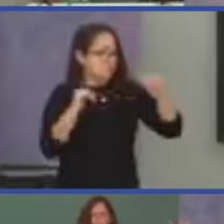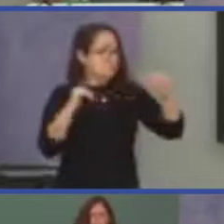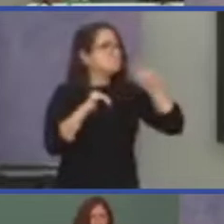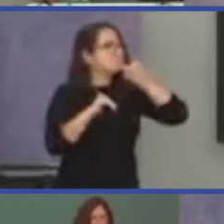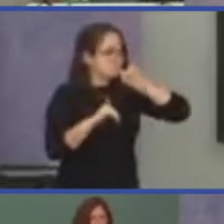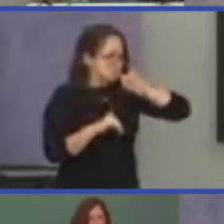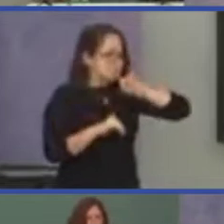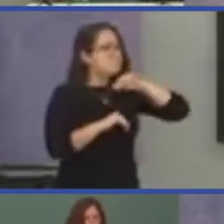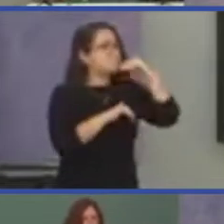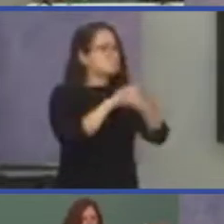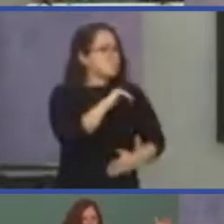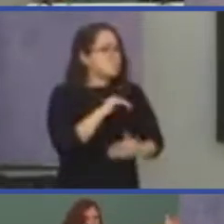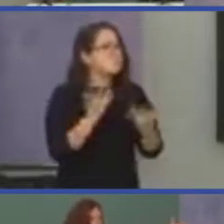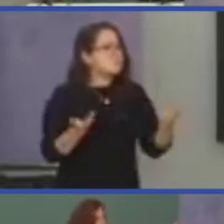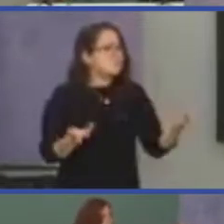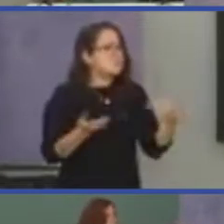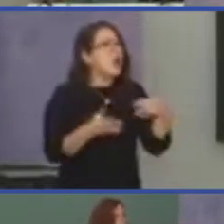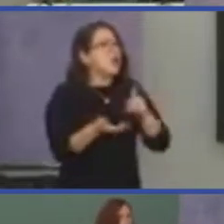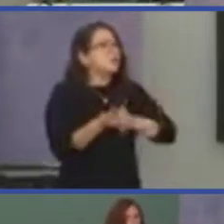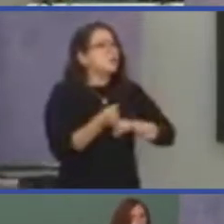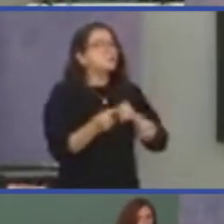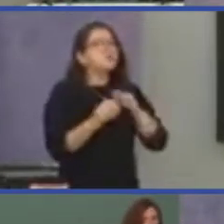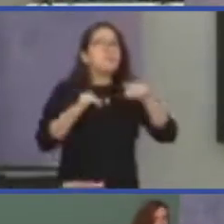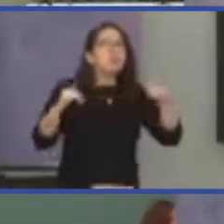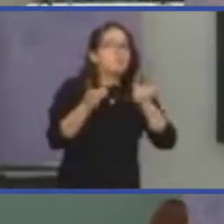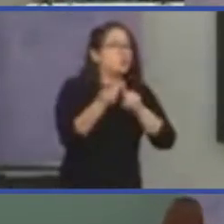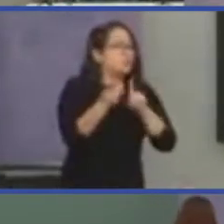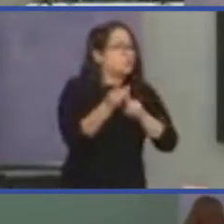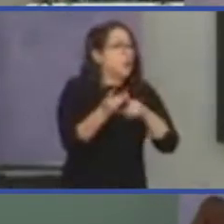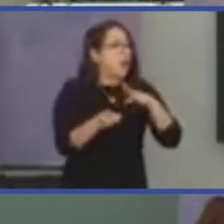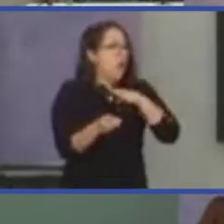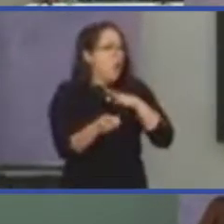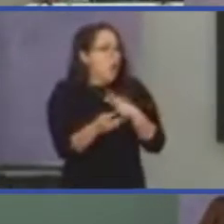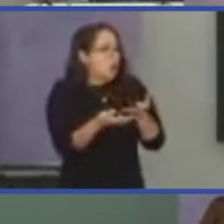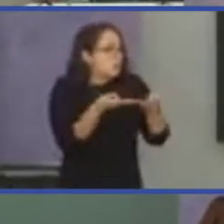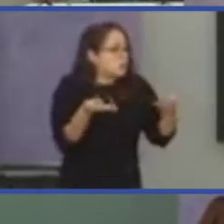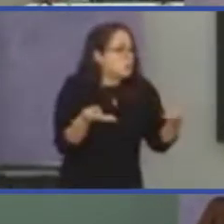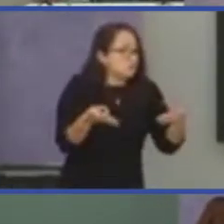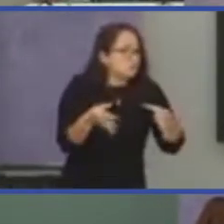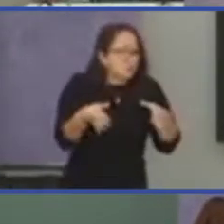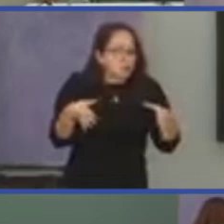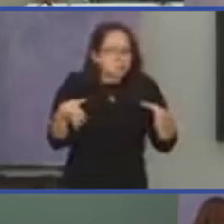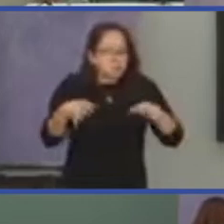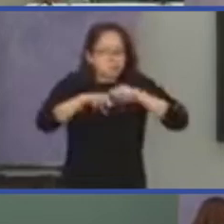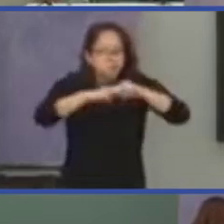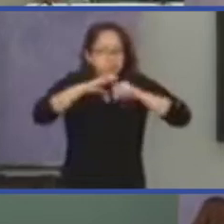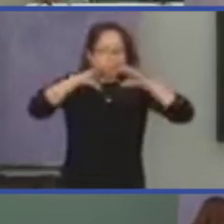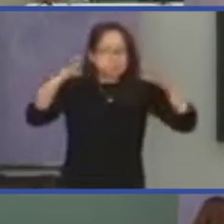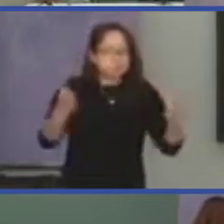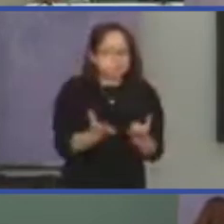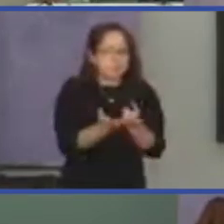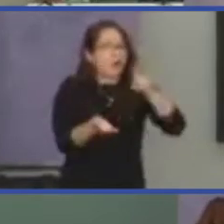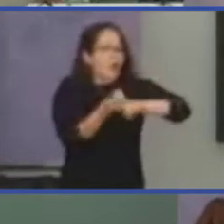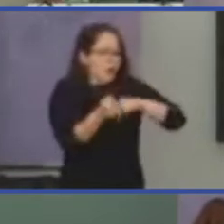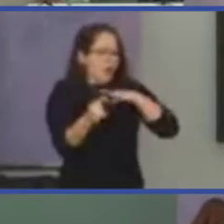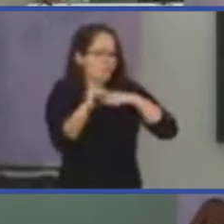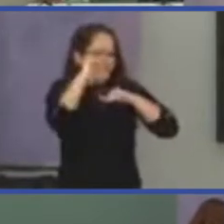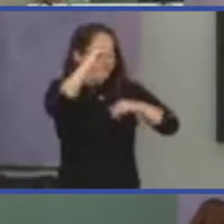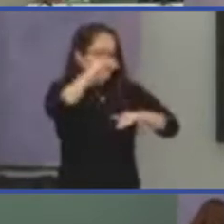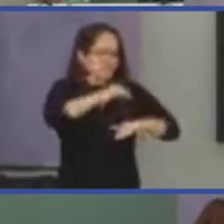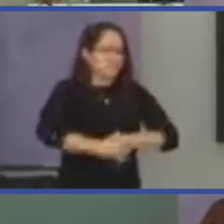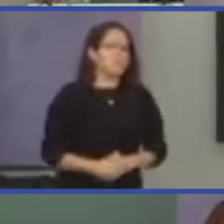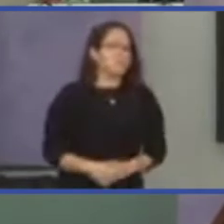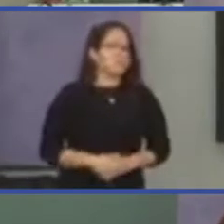está contenido en un pedacito de nuestra Tierra. Siguiente, por favor. Esta es una